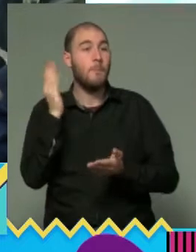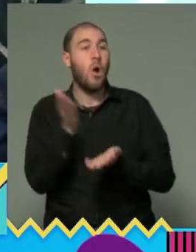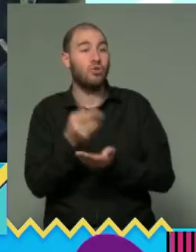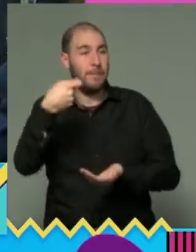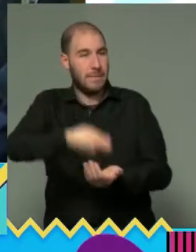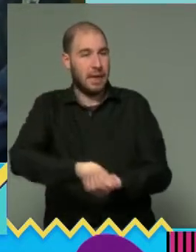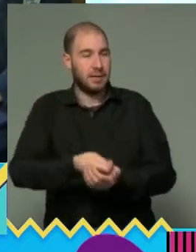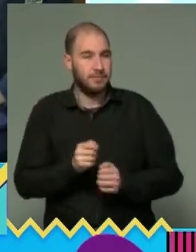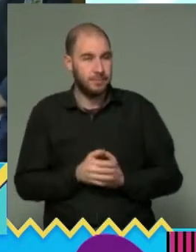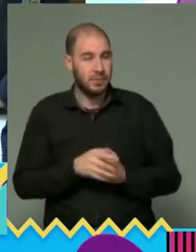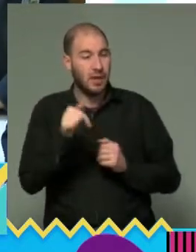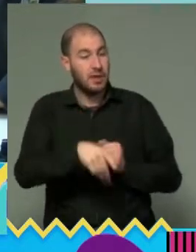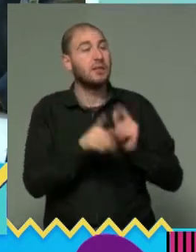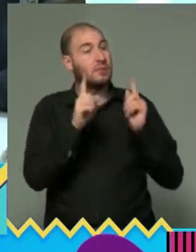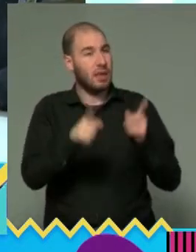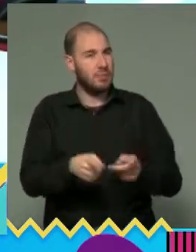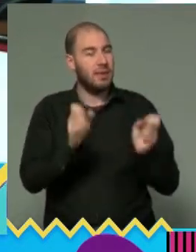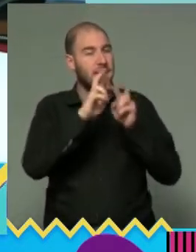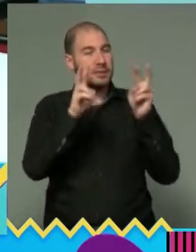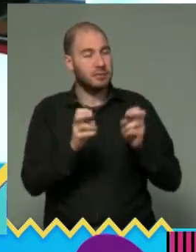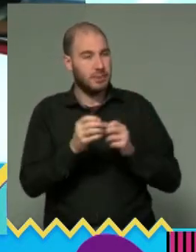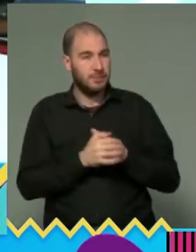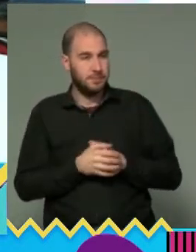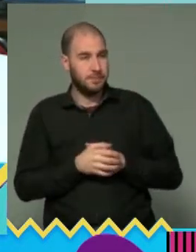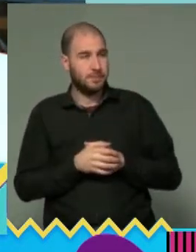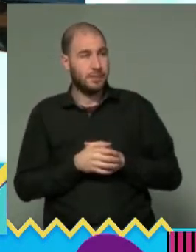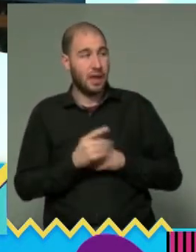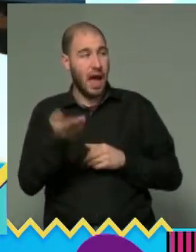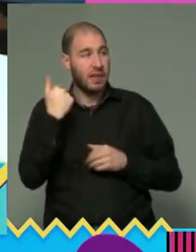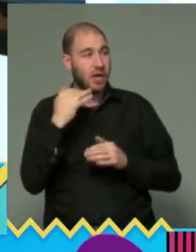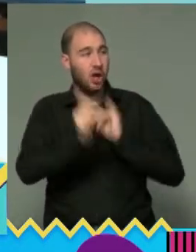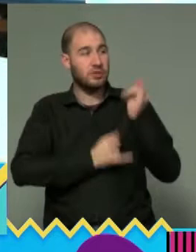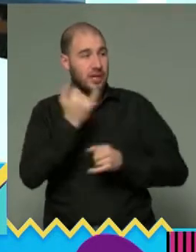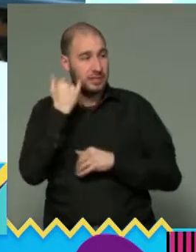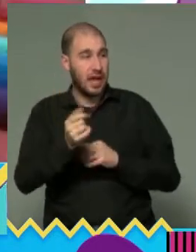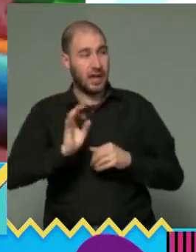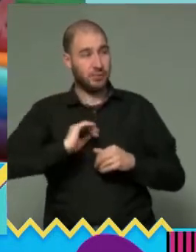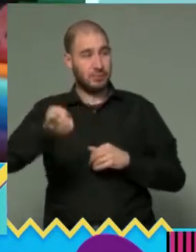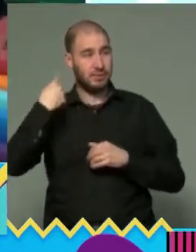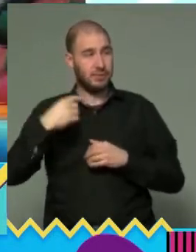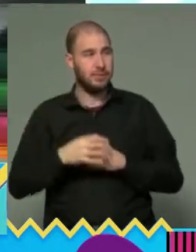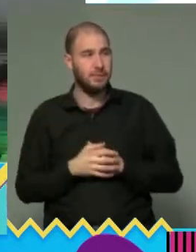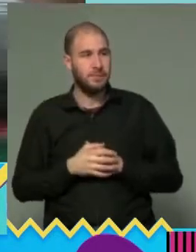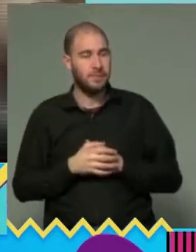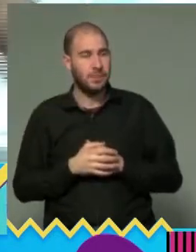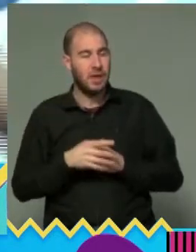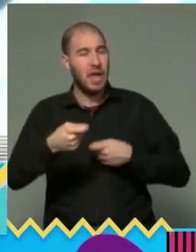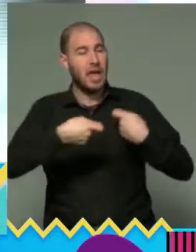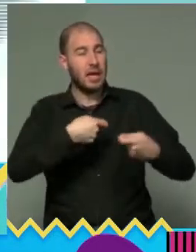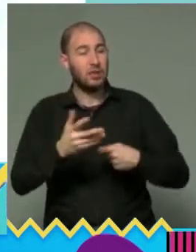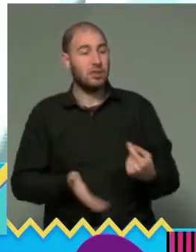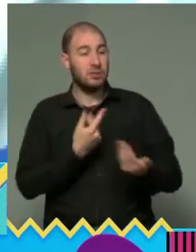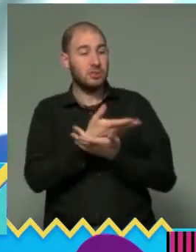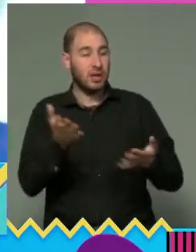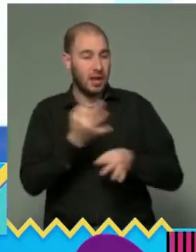multa. Esto también tiene que ver con algo que ya hemos planteado, porque el año pasado, en merced a las gestiones de la Dirección